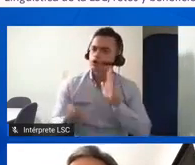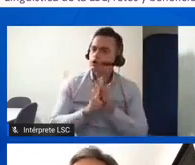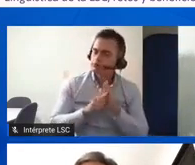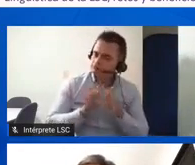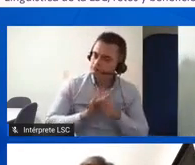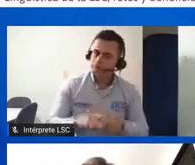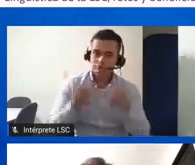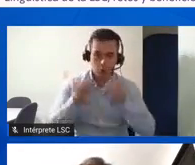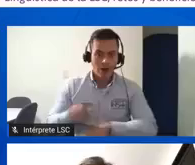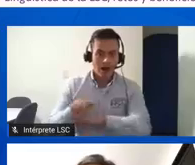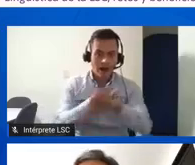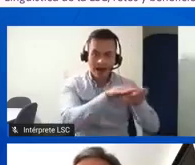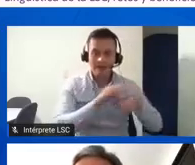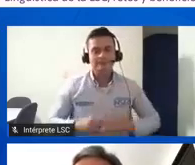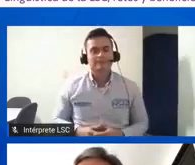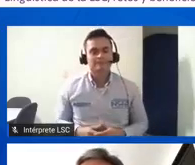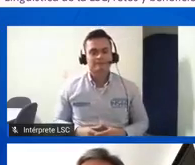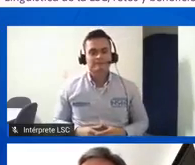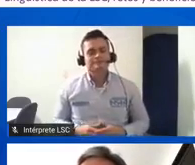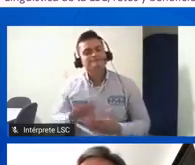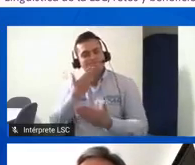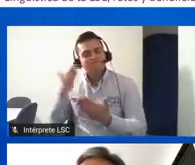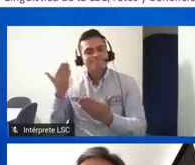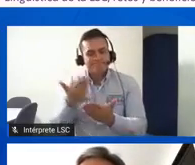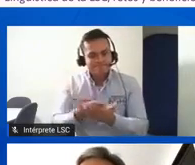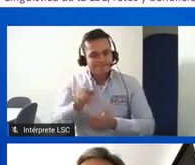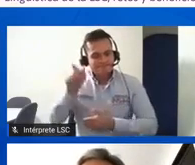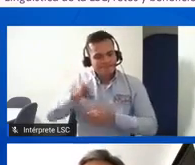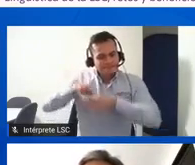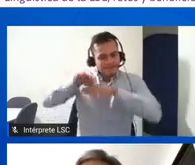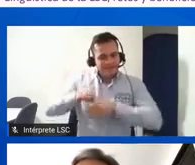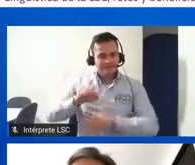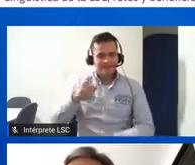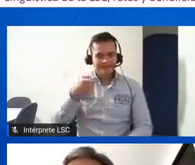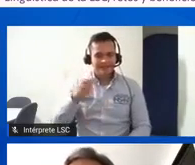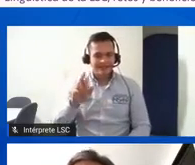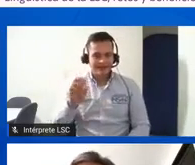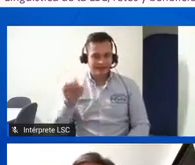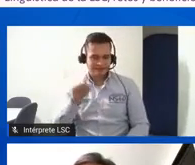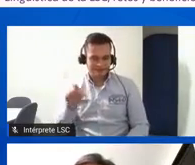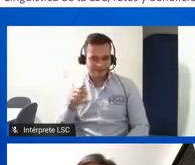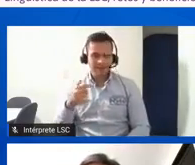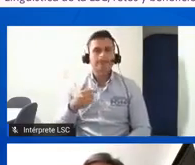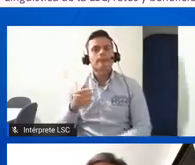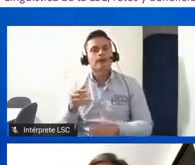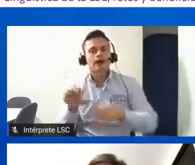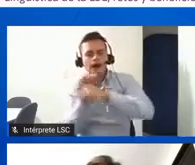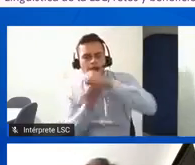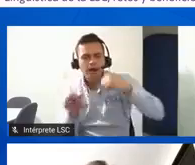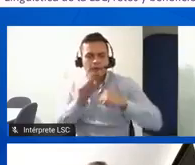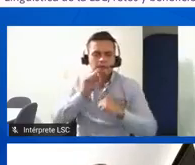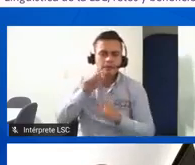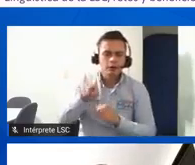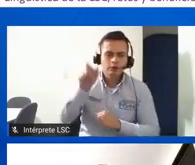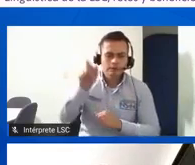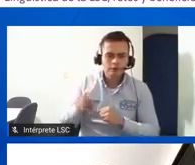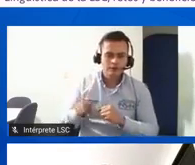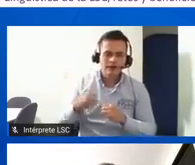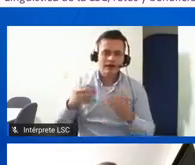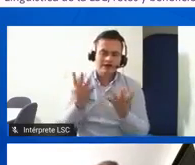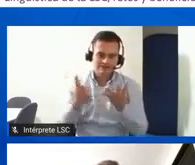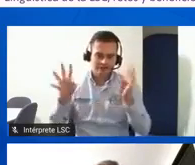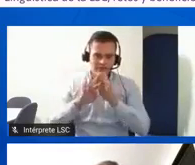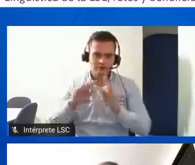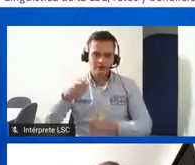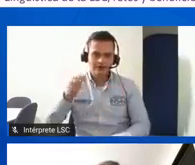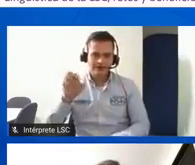Muchas gracias, representante Garcés, por su intervención. Yo quisiera ahora preguntarle al senador Gabriel Velasco y a la